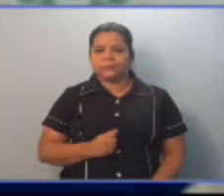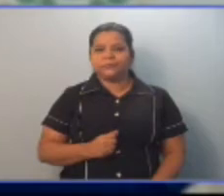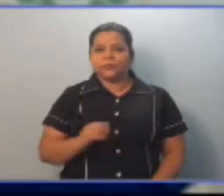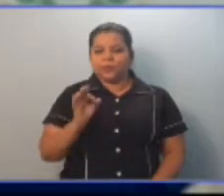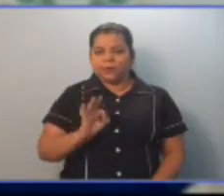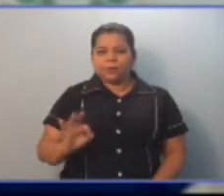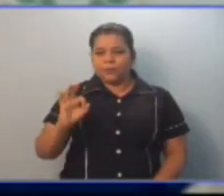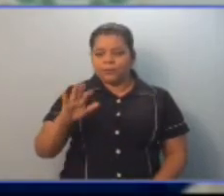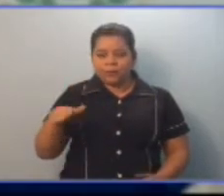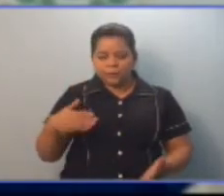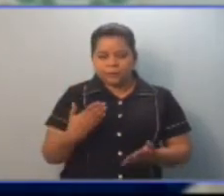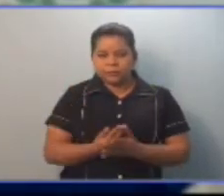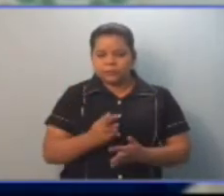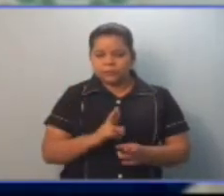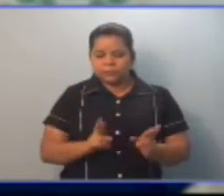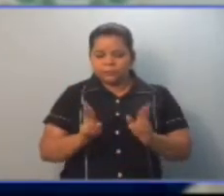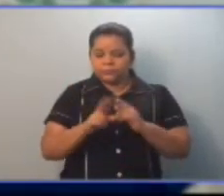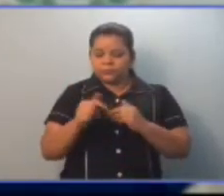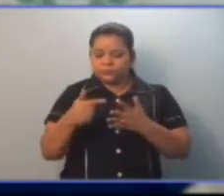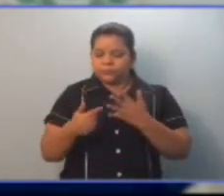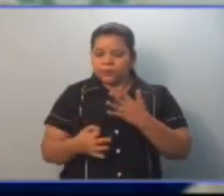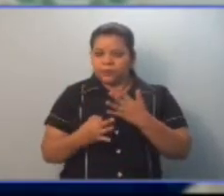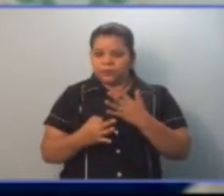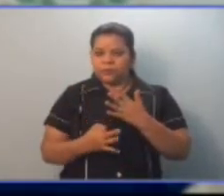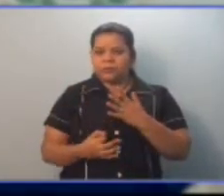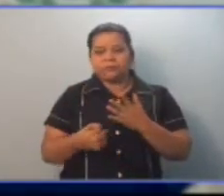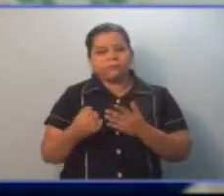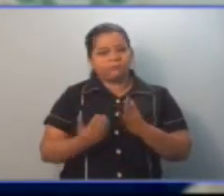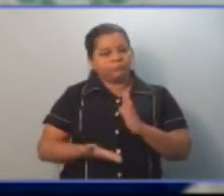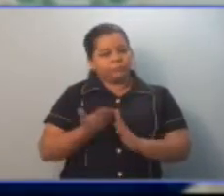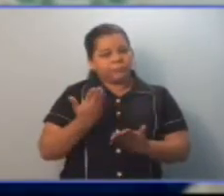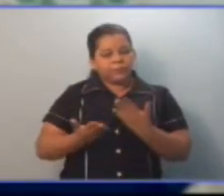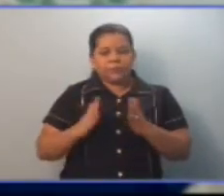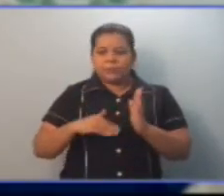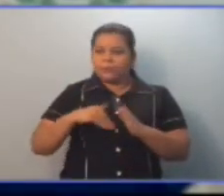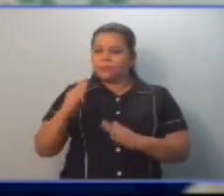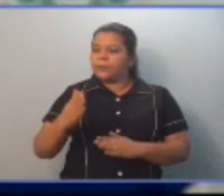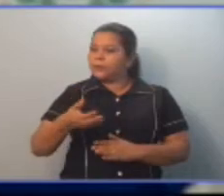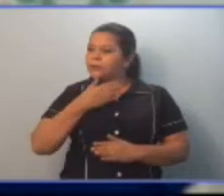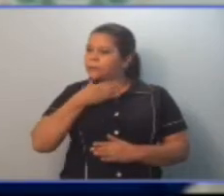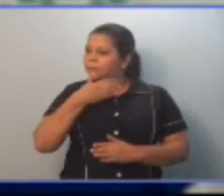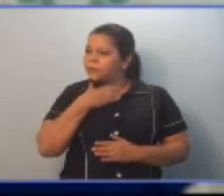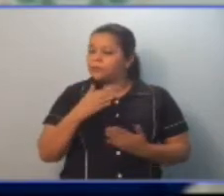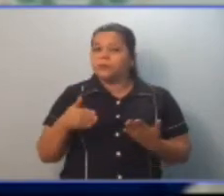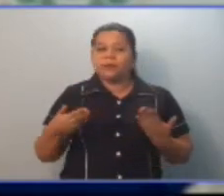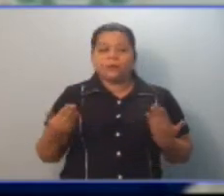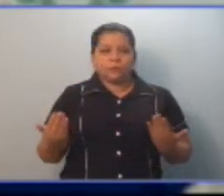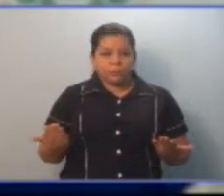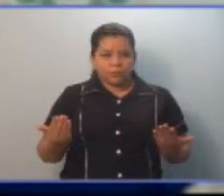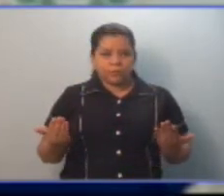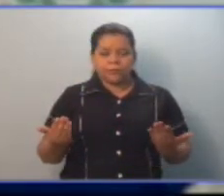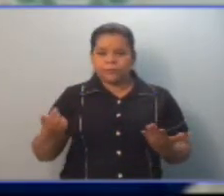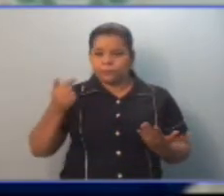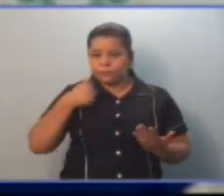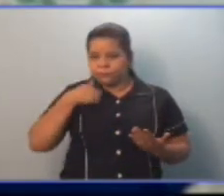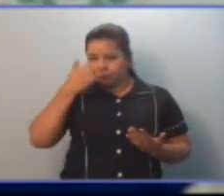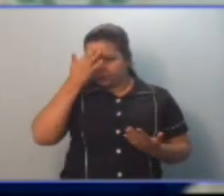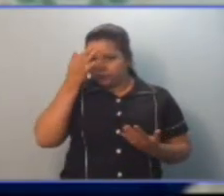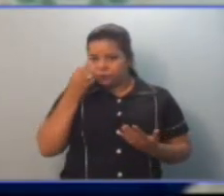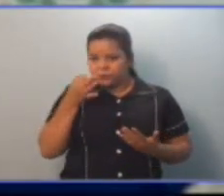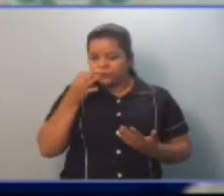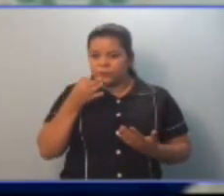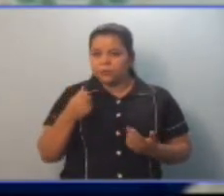Mejorarlo sin reformar la ley está un poco complicado, porque yo creo que hay aspectos